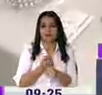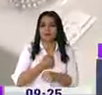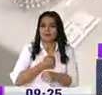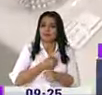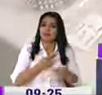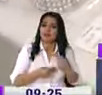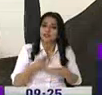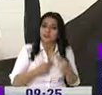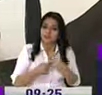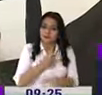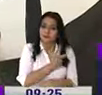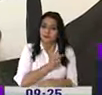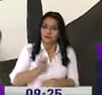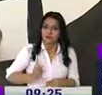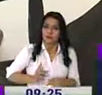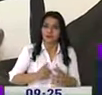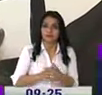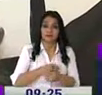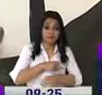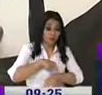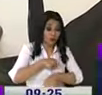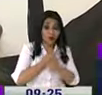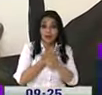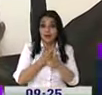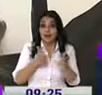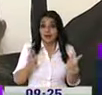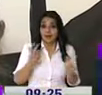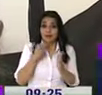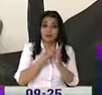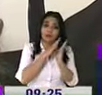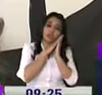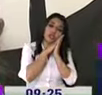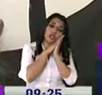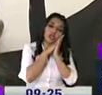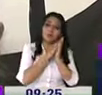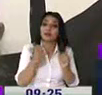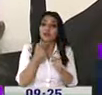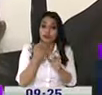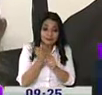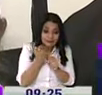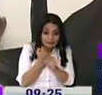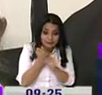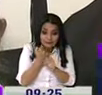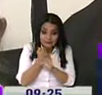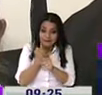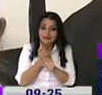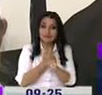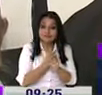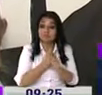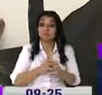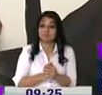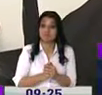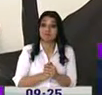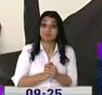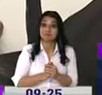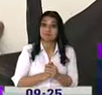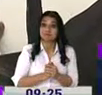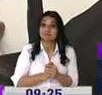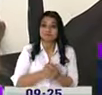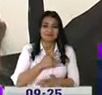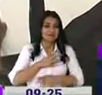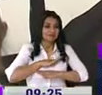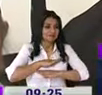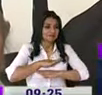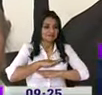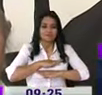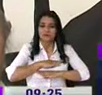sus manualidades. Mis horas libres, en vez de dormir, yo me pongo a hacer. Y tengo una